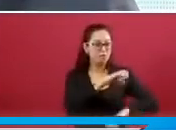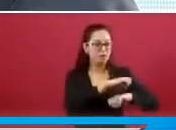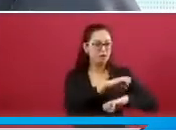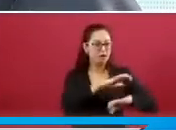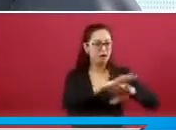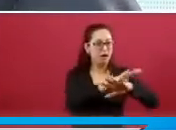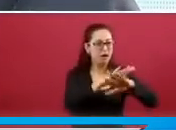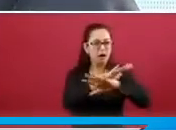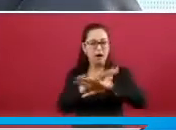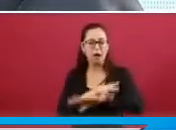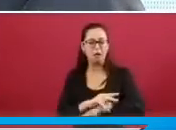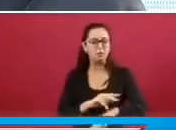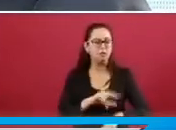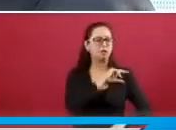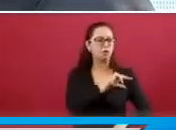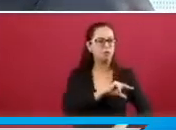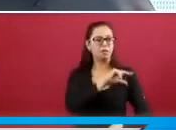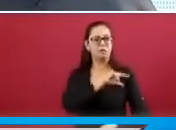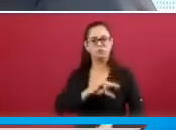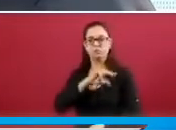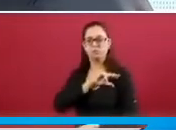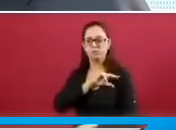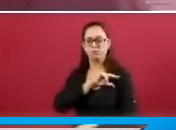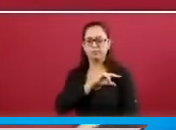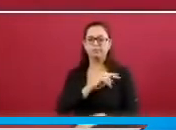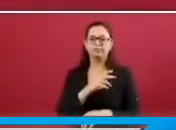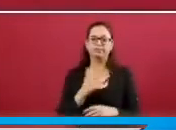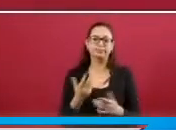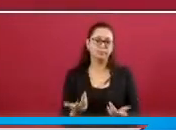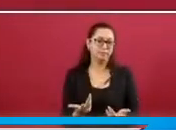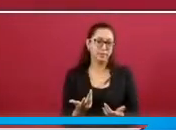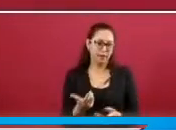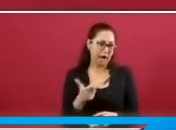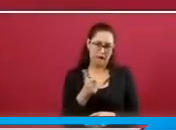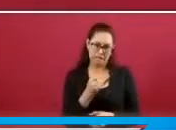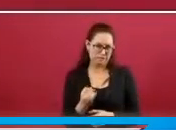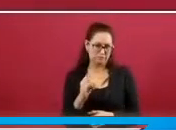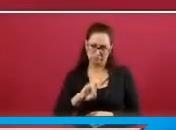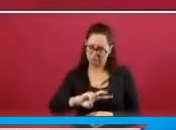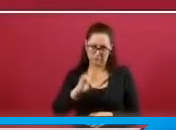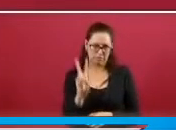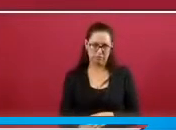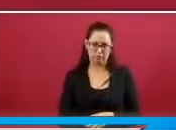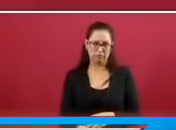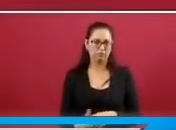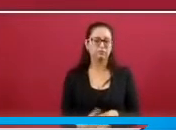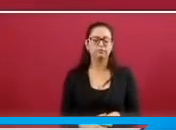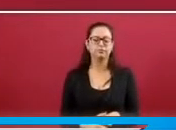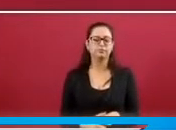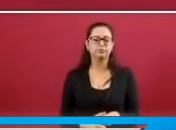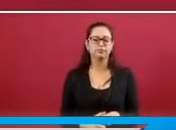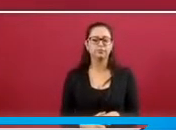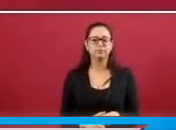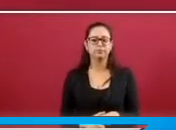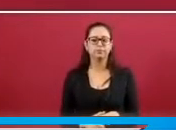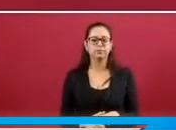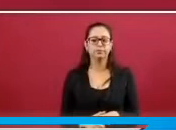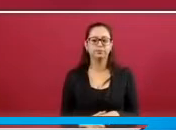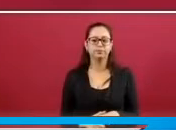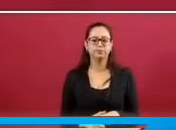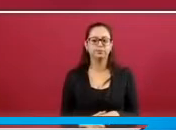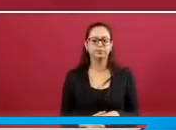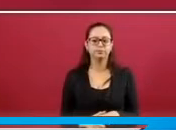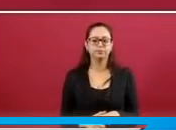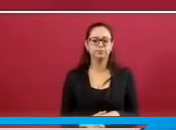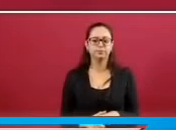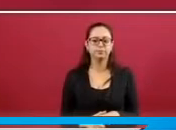detenidos. Los contratos obligan al gobierno a pagar sin importar si proveen gas o no. Esto significa un pago de 21,000 millones de dólares. De igual